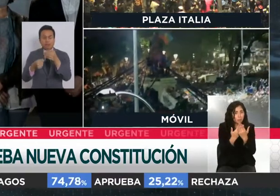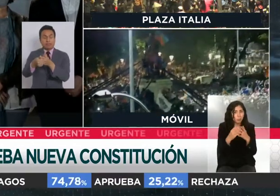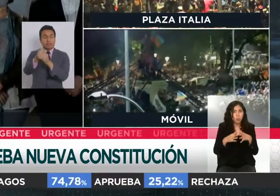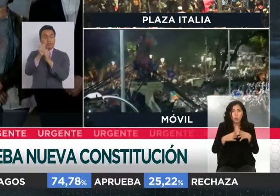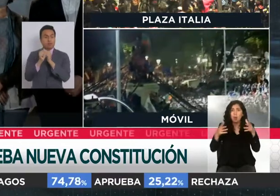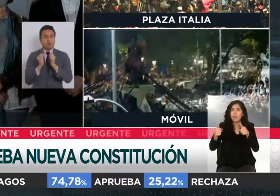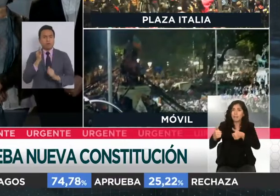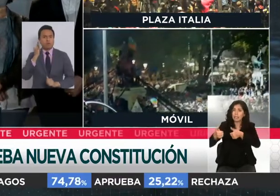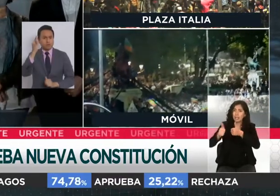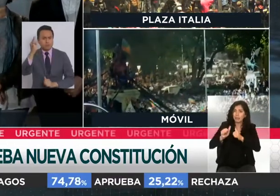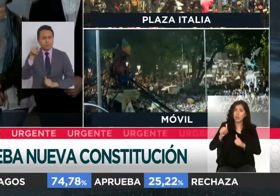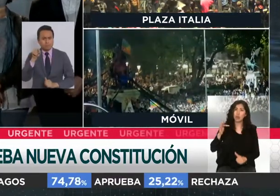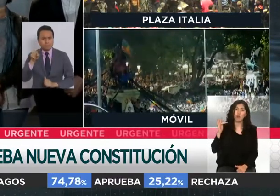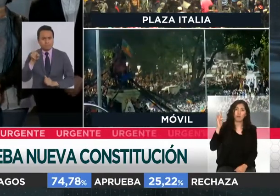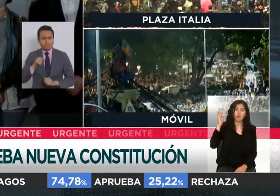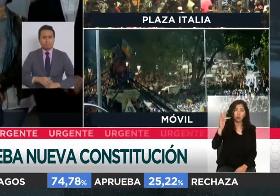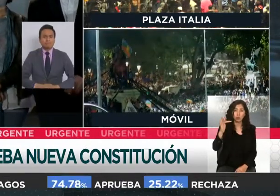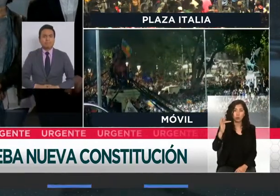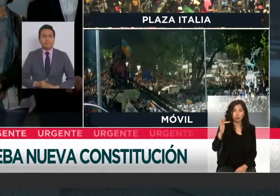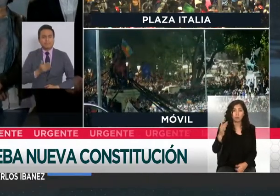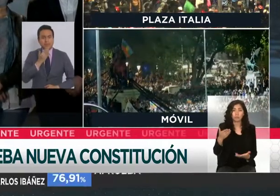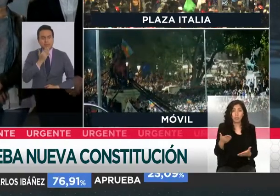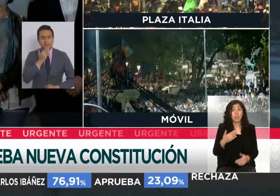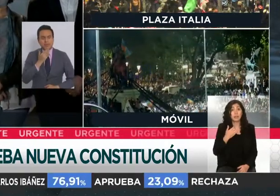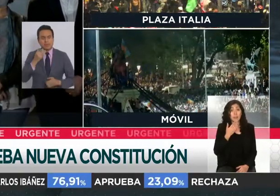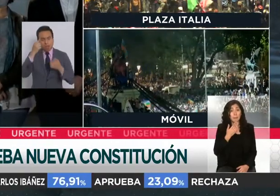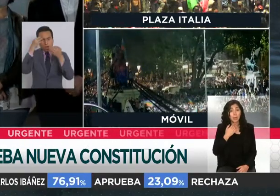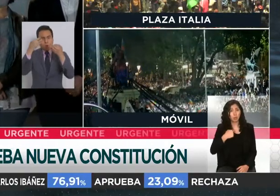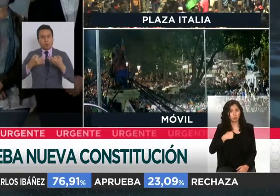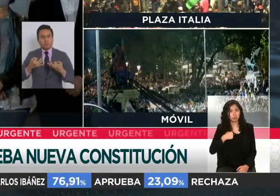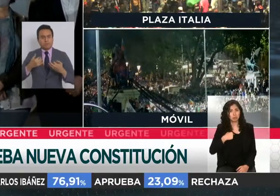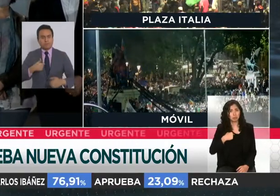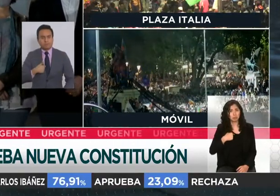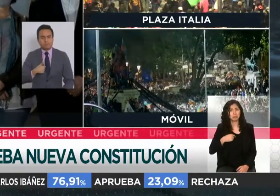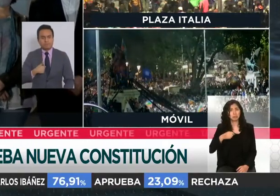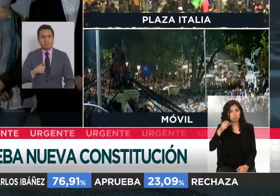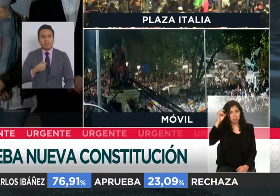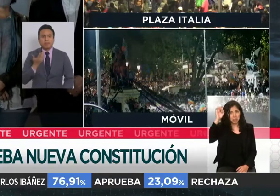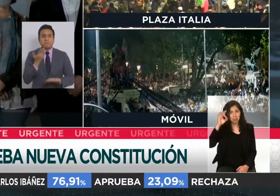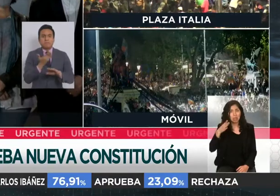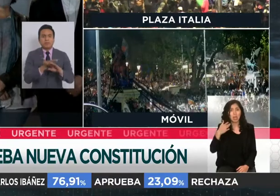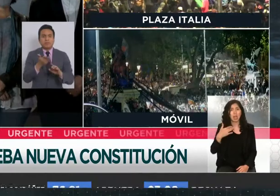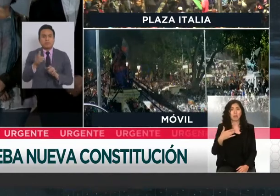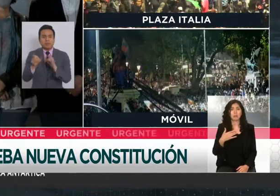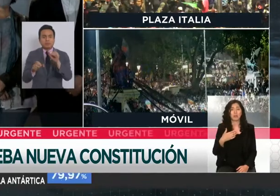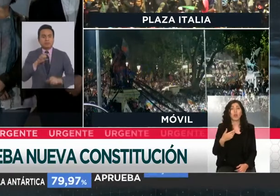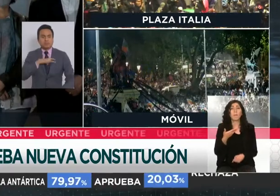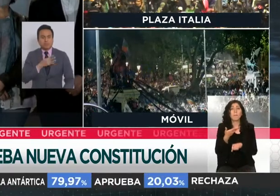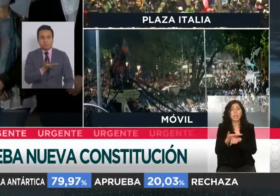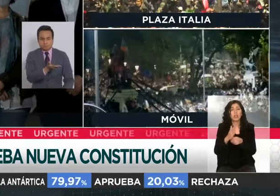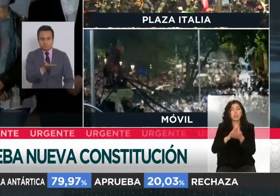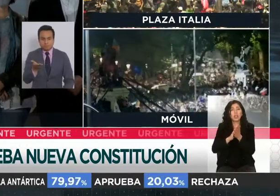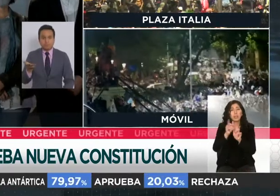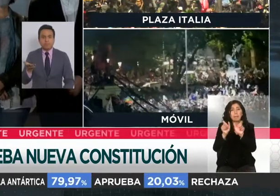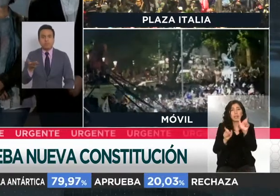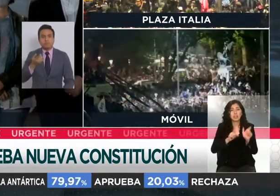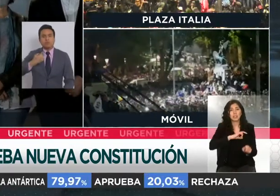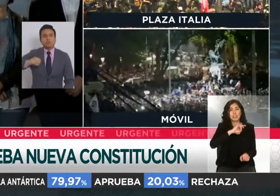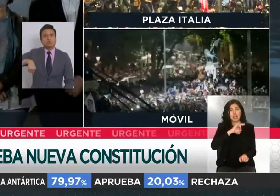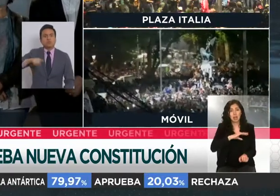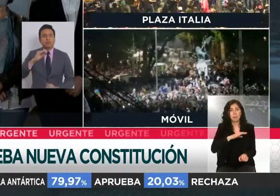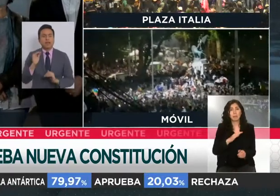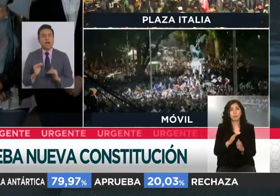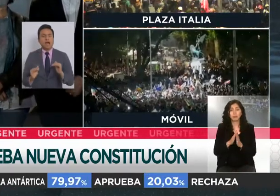desafíos del futuro. Y también estoy convencido y le pido a mis compatriotas que estemos a la